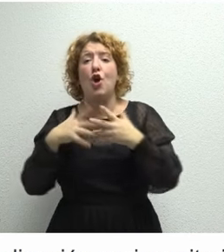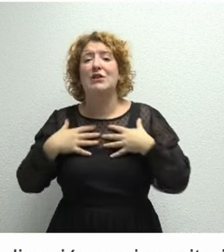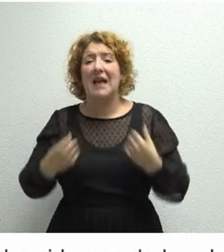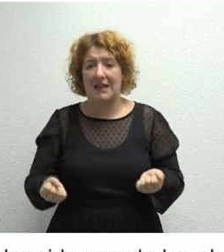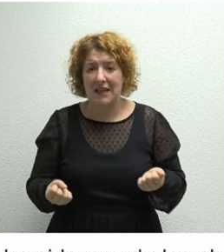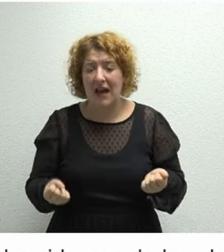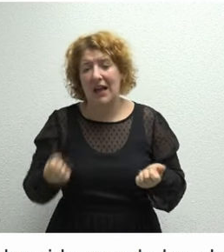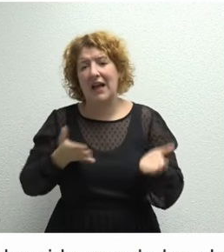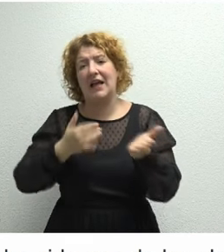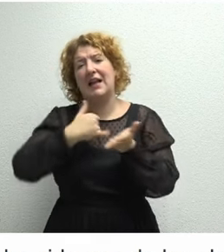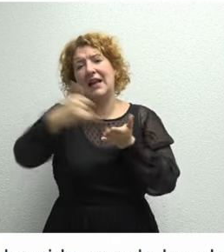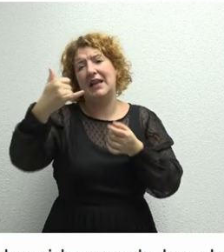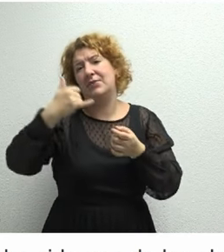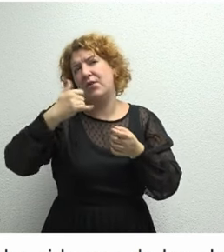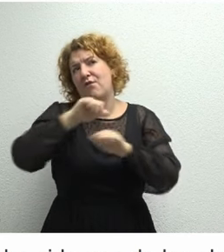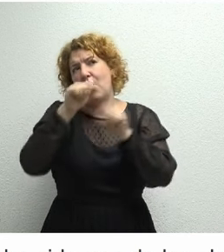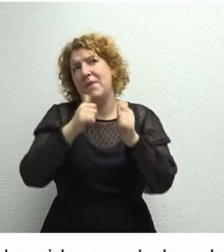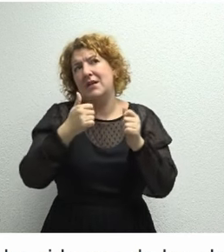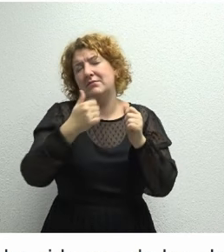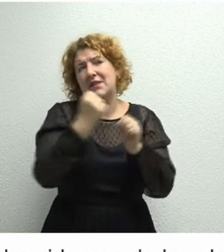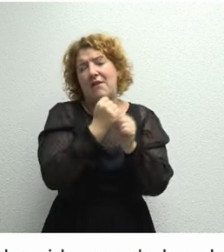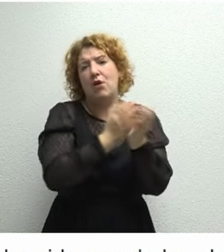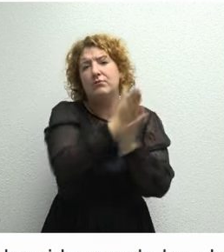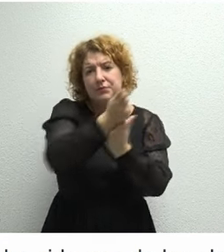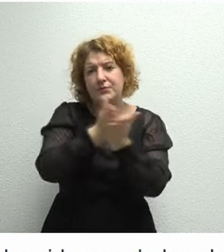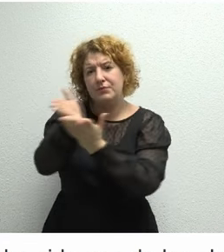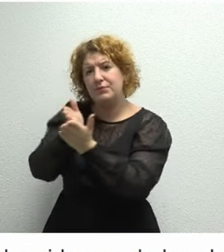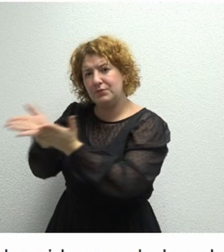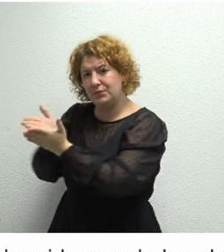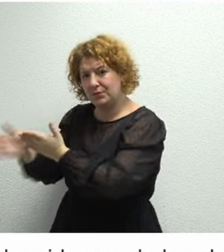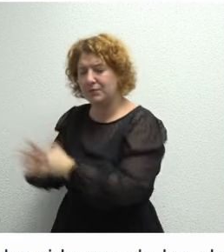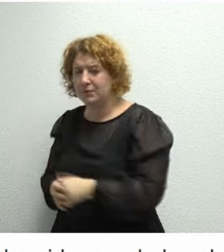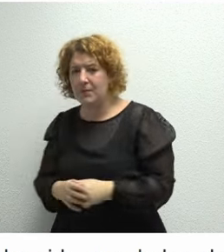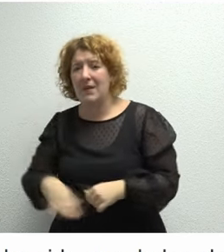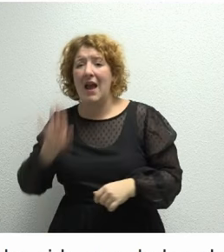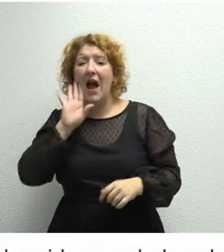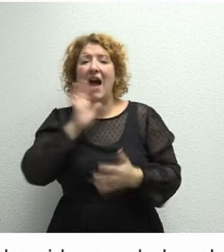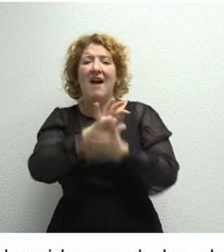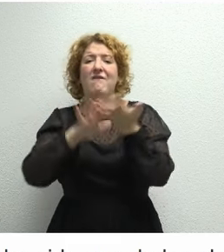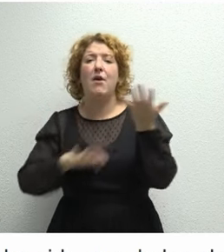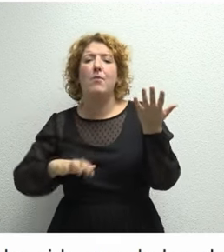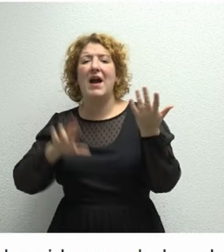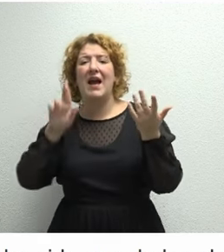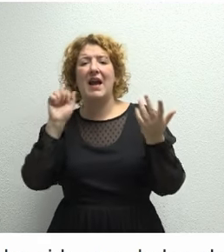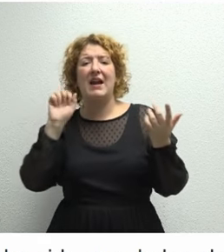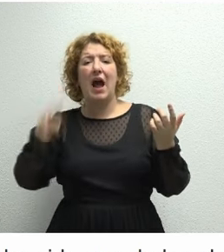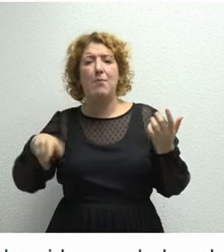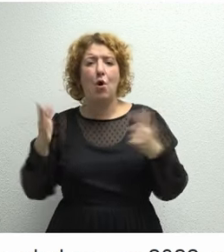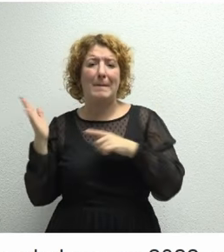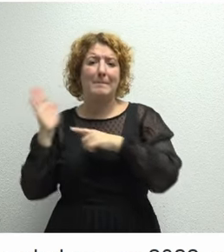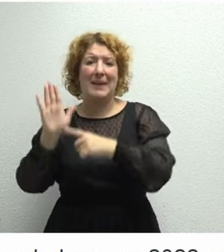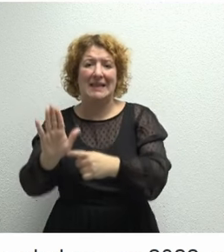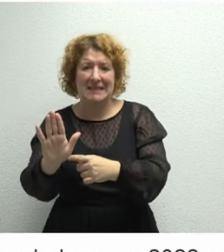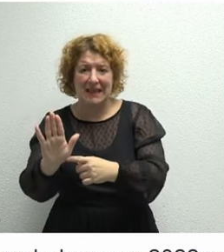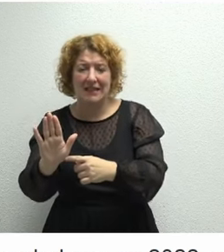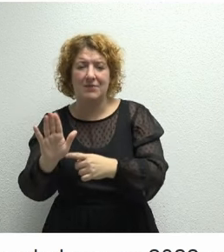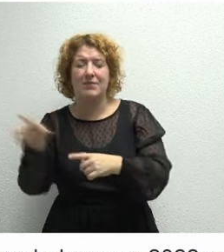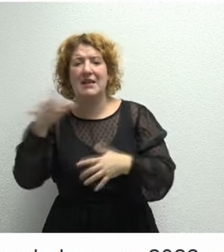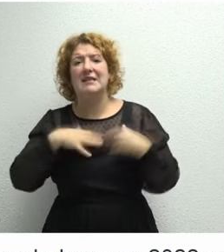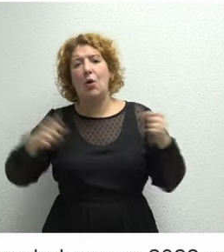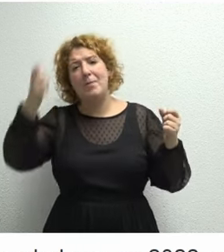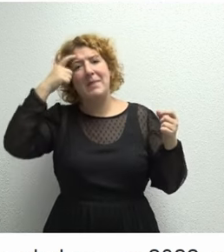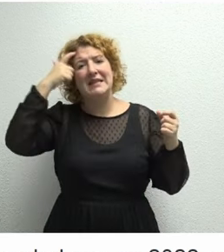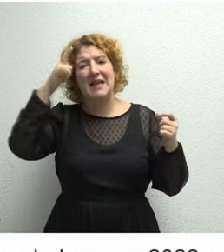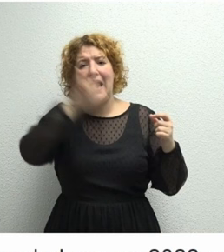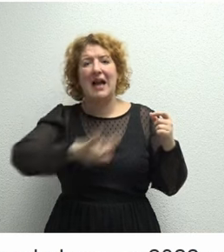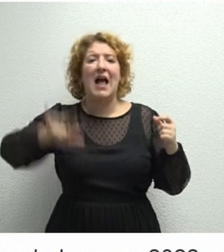distintas líneas empezamos a trabajar con eh con el informe que antes ha presentado Ramón a nivel de de Salud Mental de Canarias